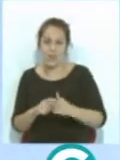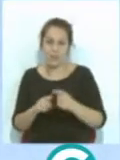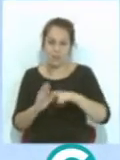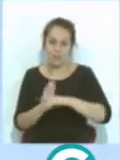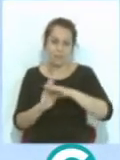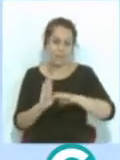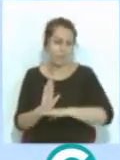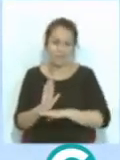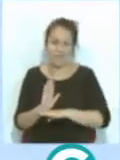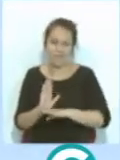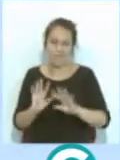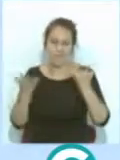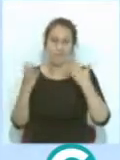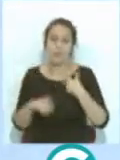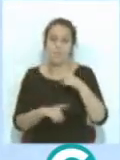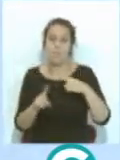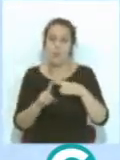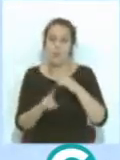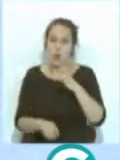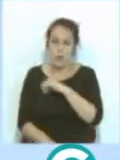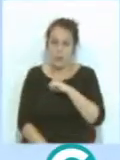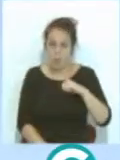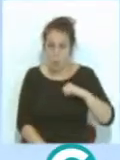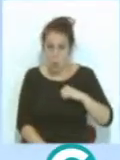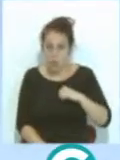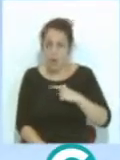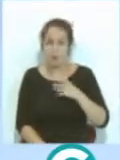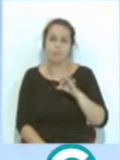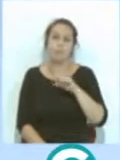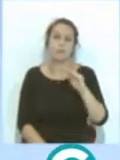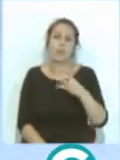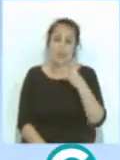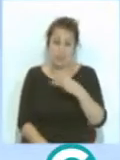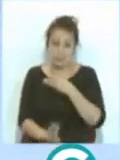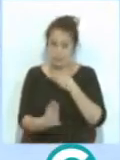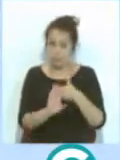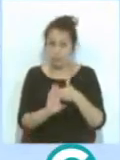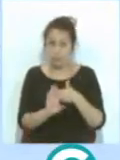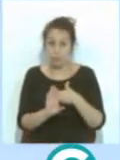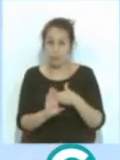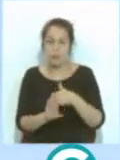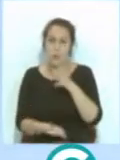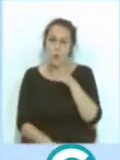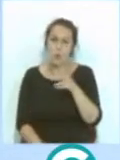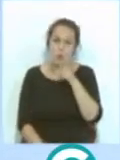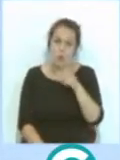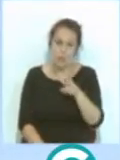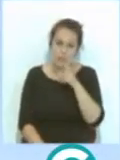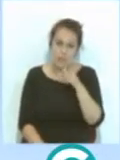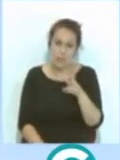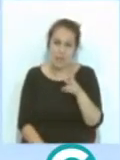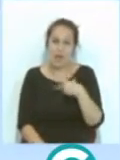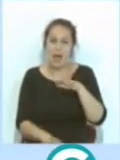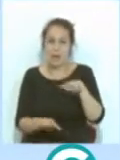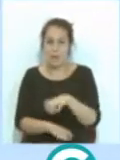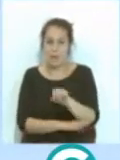de descenso, más el gol particular con 2 de los de ellos, o con los 3 hasta el momento, porque incluso el Huesca, el